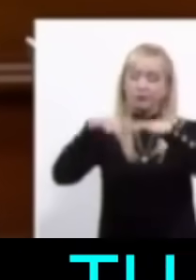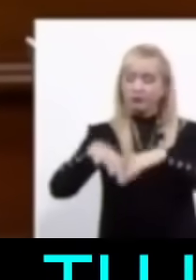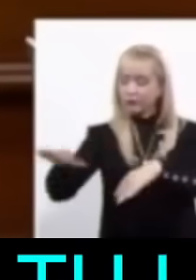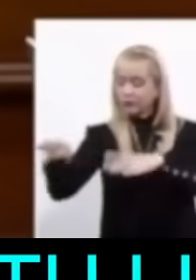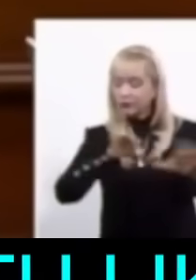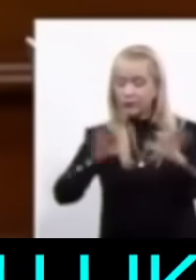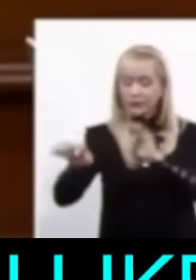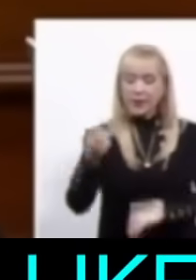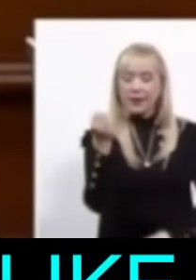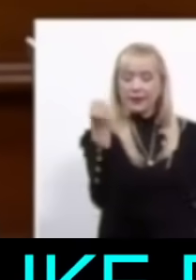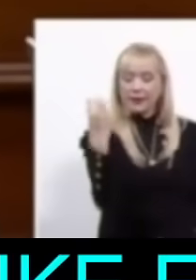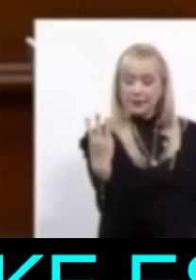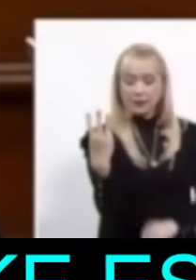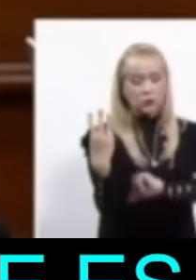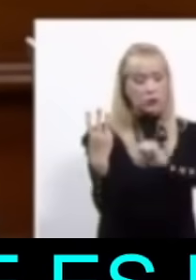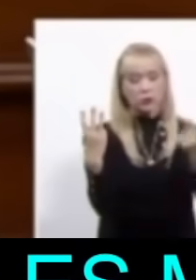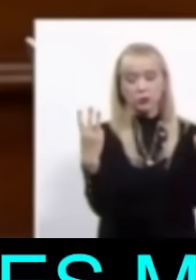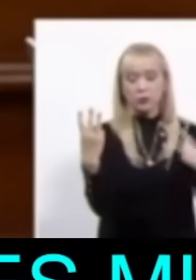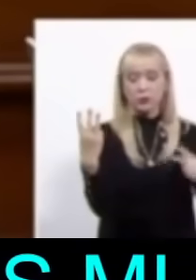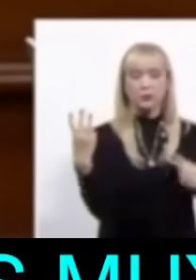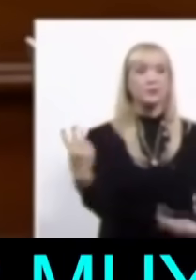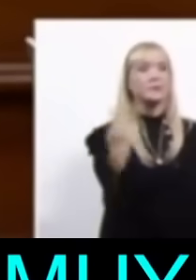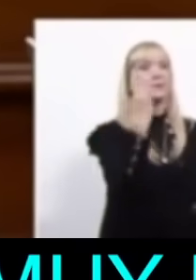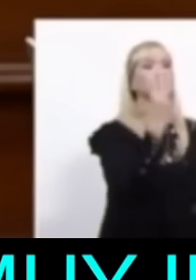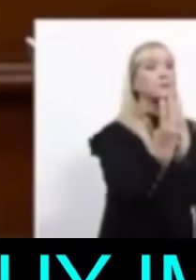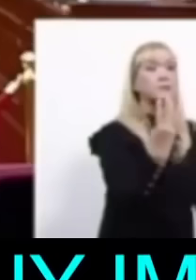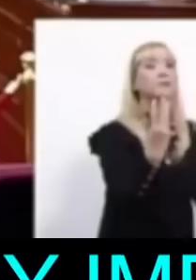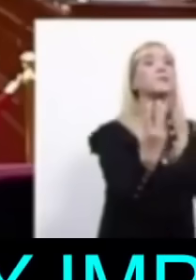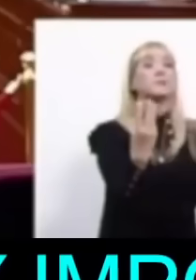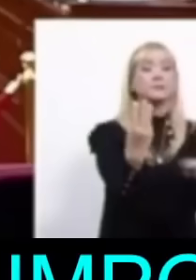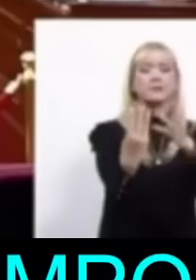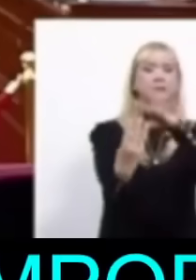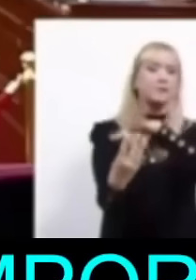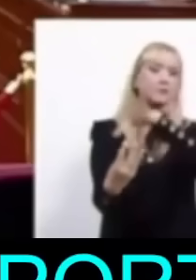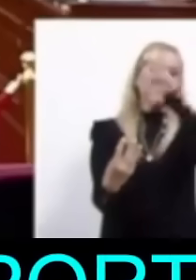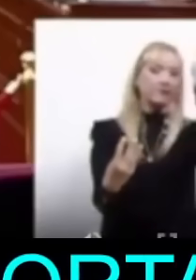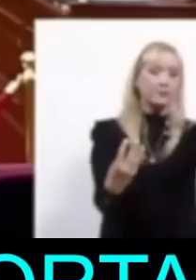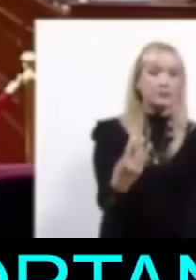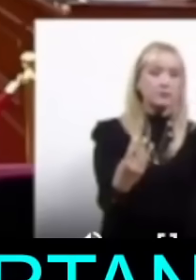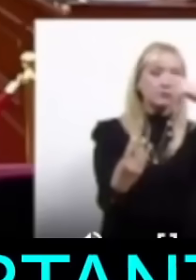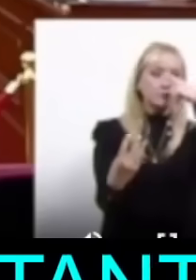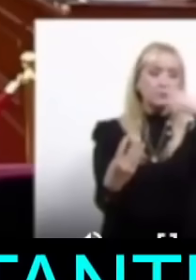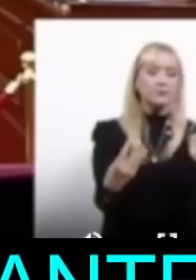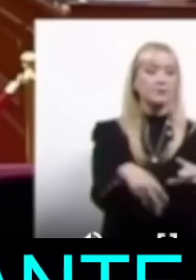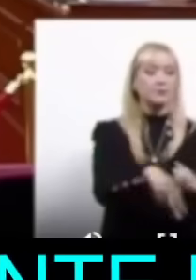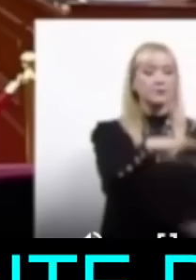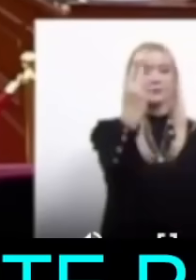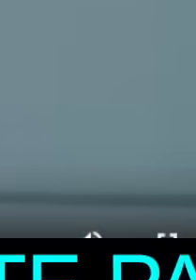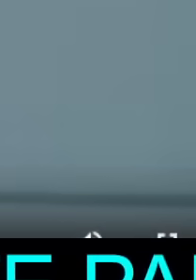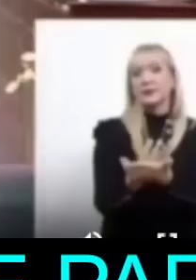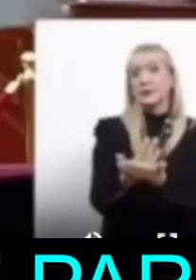con el fin de que el pleno designe a la persona que ocuparía la magistratura que se encuentra